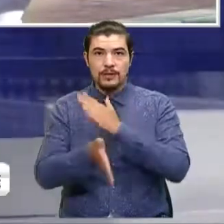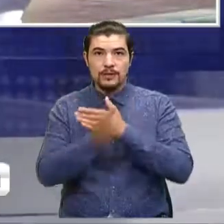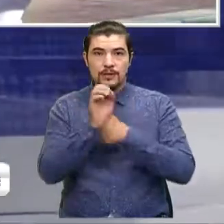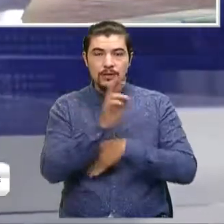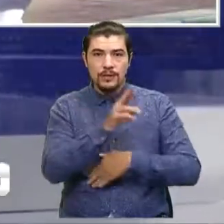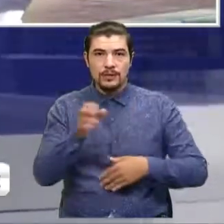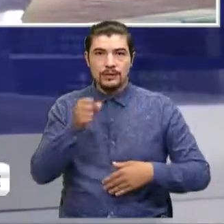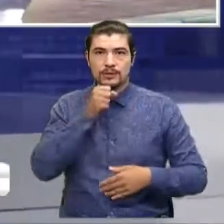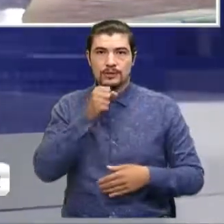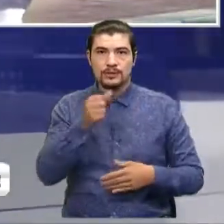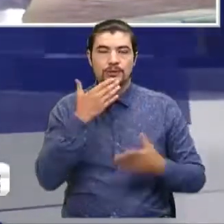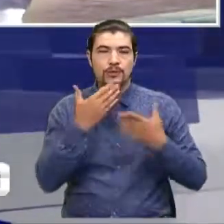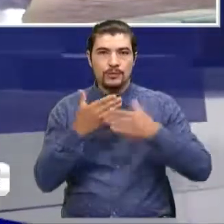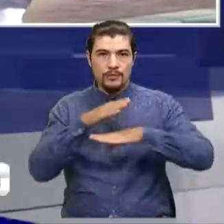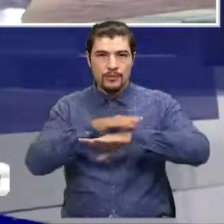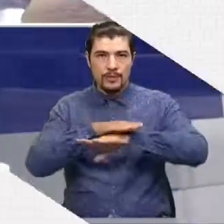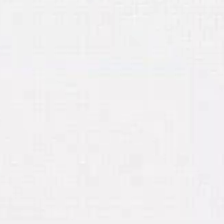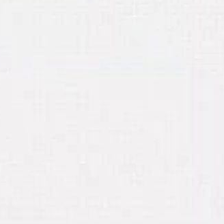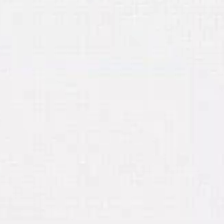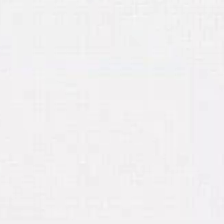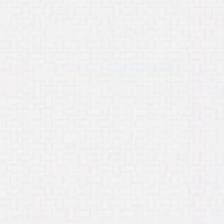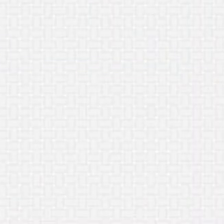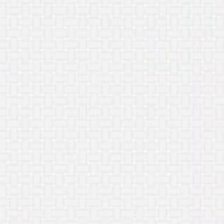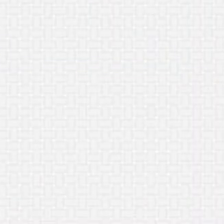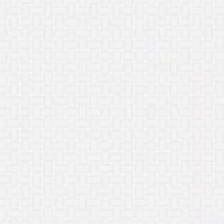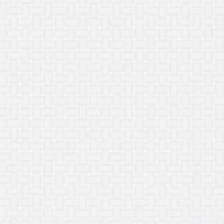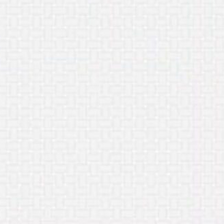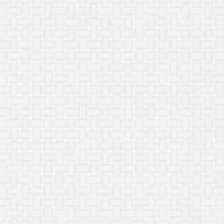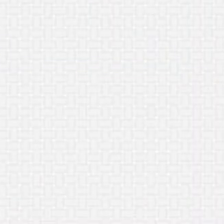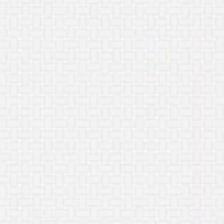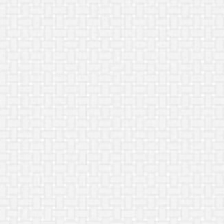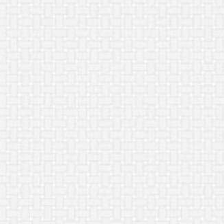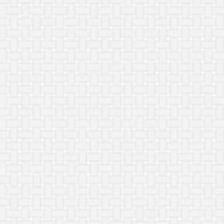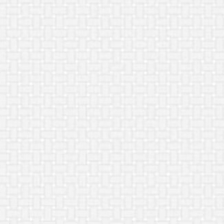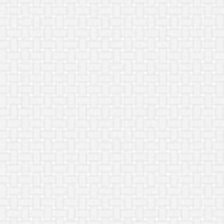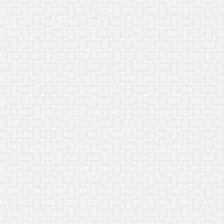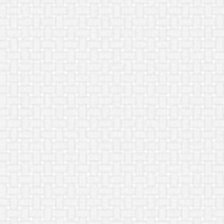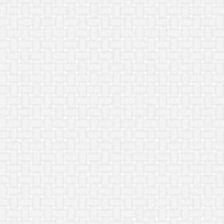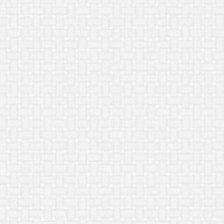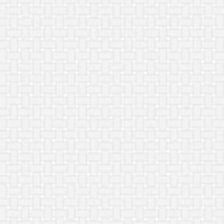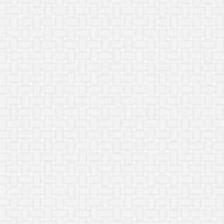rolando castro para oriente noticias muy buenas tardes canal tro puntocom